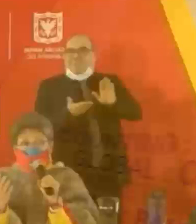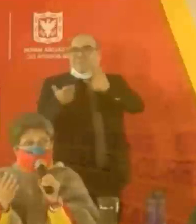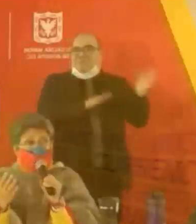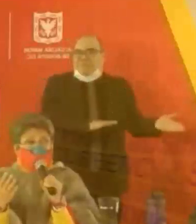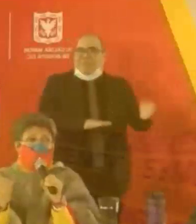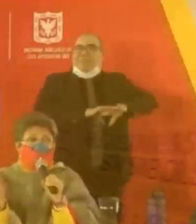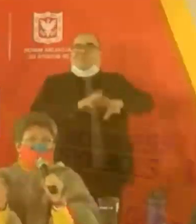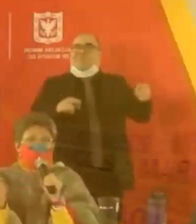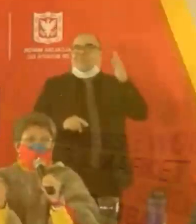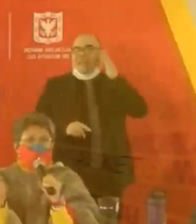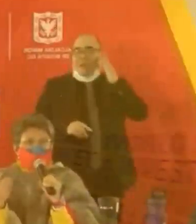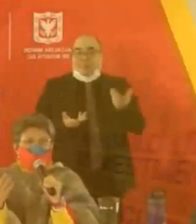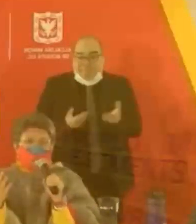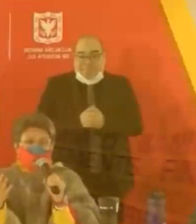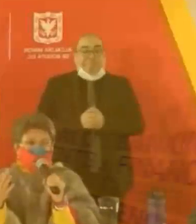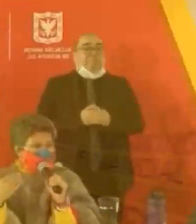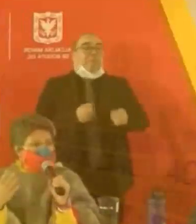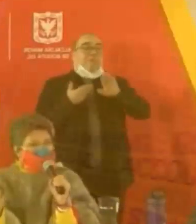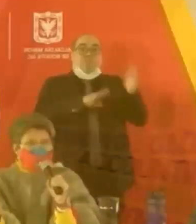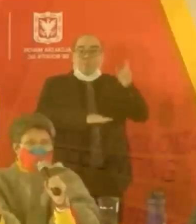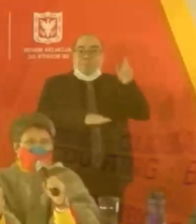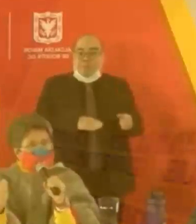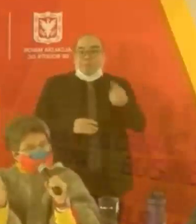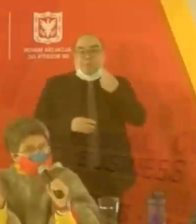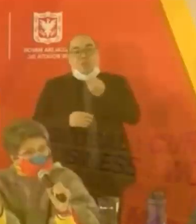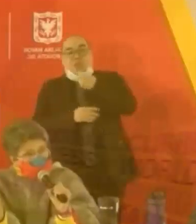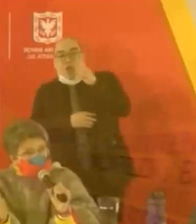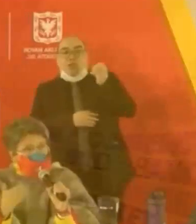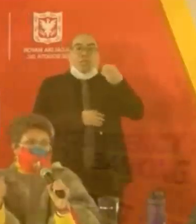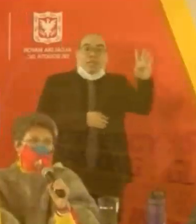avanzar, porque en Colombia no hay nada más 10.000 o 20.000 venezolanos, en Colombia hay